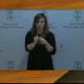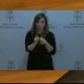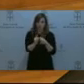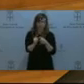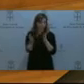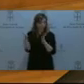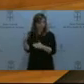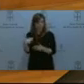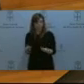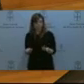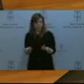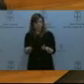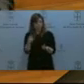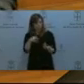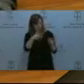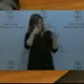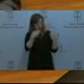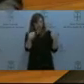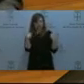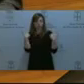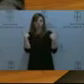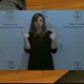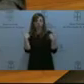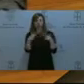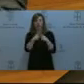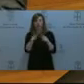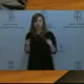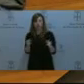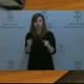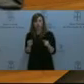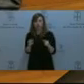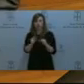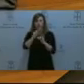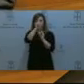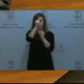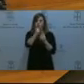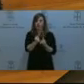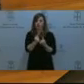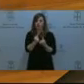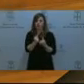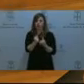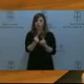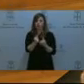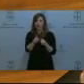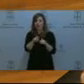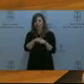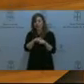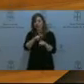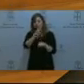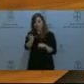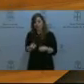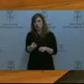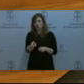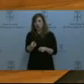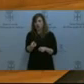hubo. Y de ustedes dependía que en Asturias hubiera un presupuesto de otras características que las